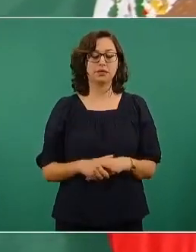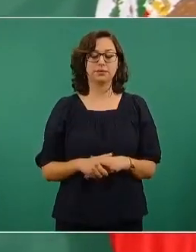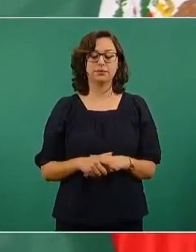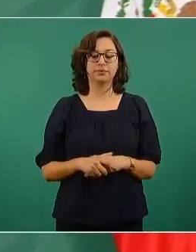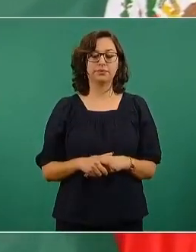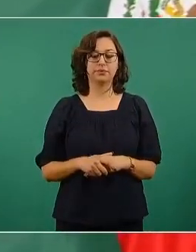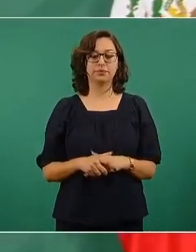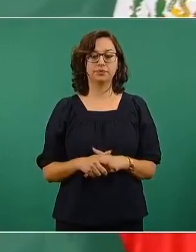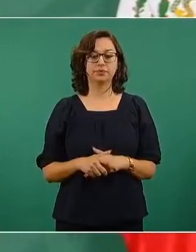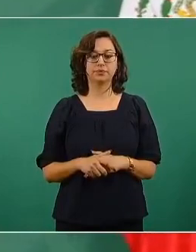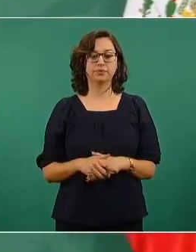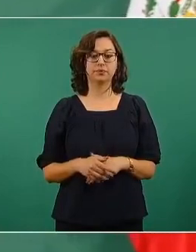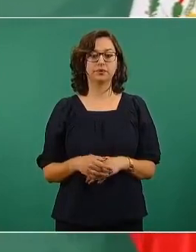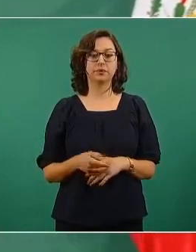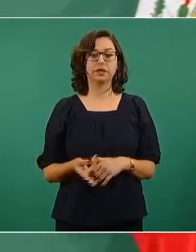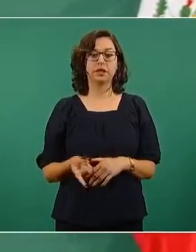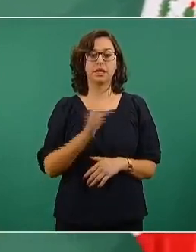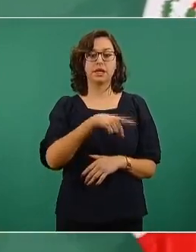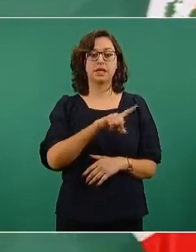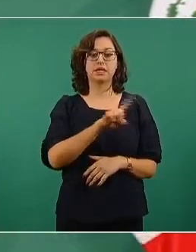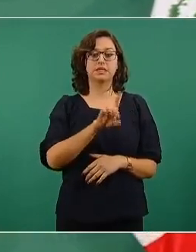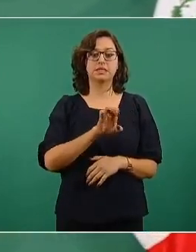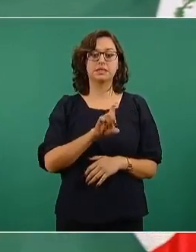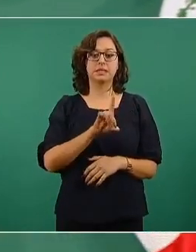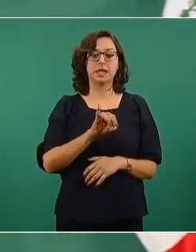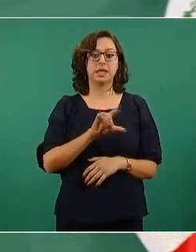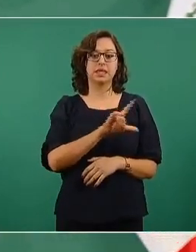que Zedillo